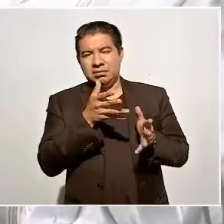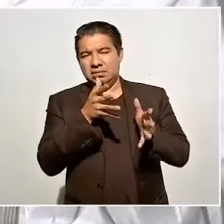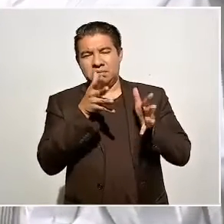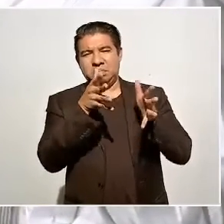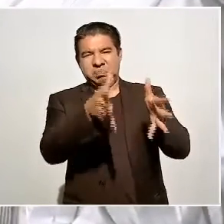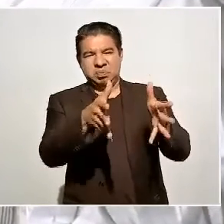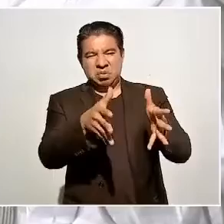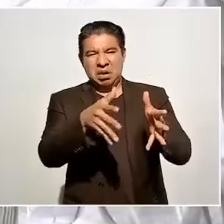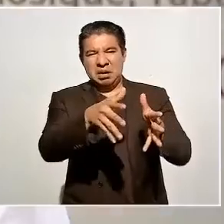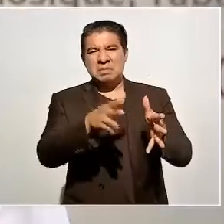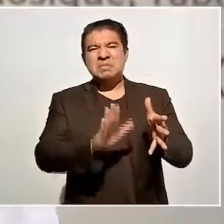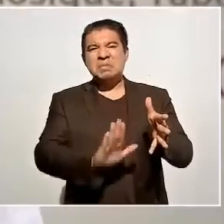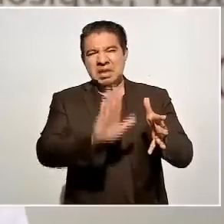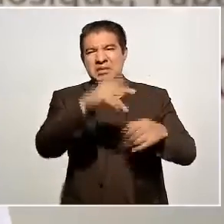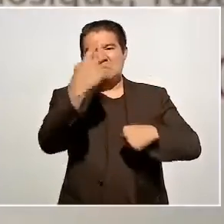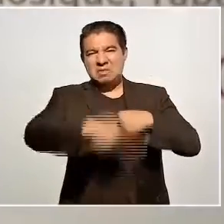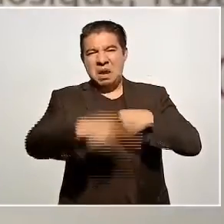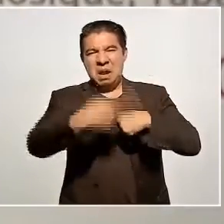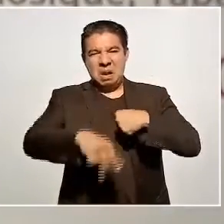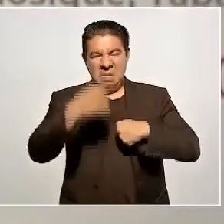de ideas peligrosas.